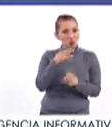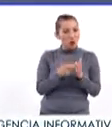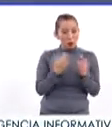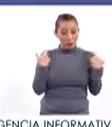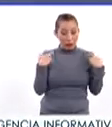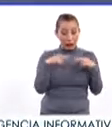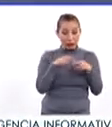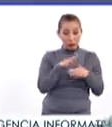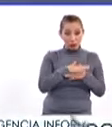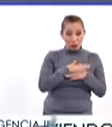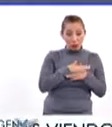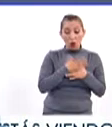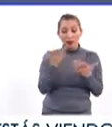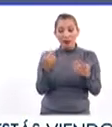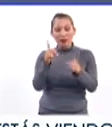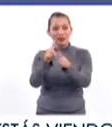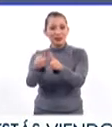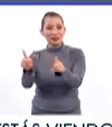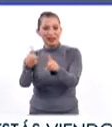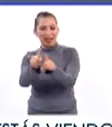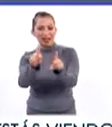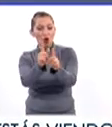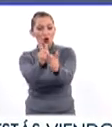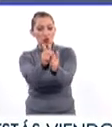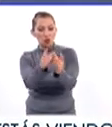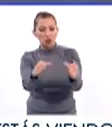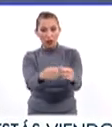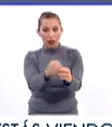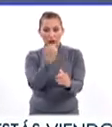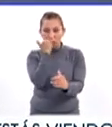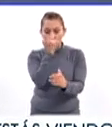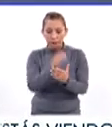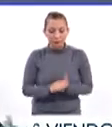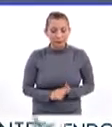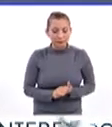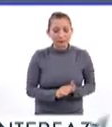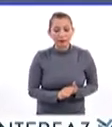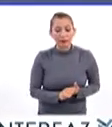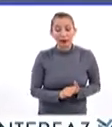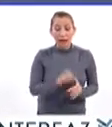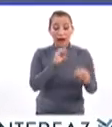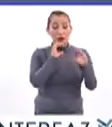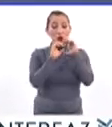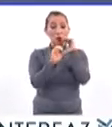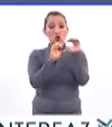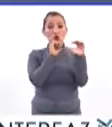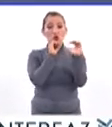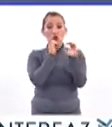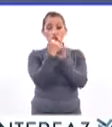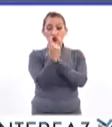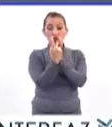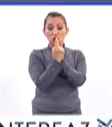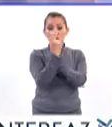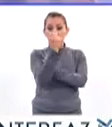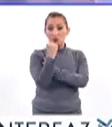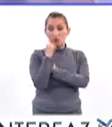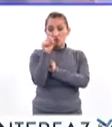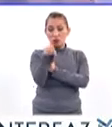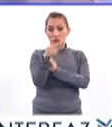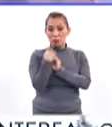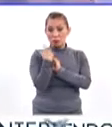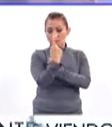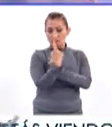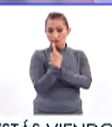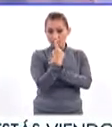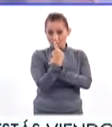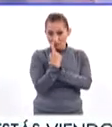un maestro y una serie y un grupo de estudiantes, ¿no? Aún así la comunicación es uno a uno. Aún así,